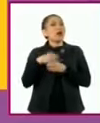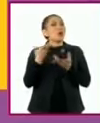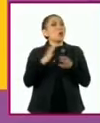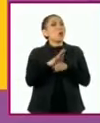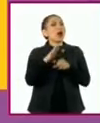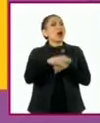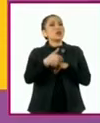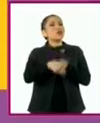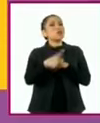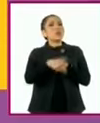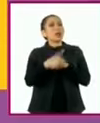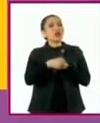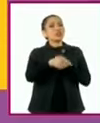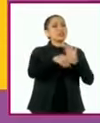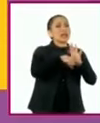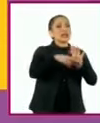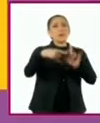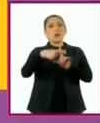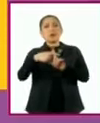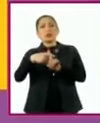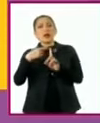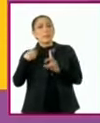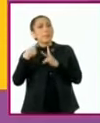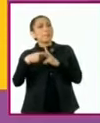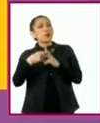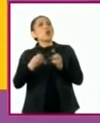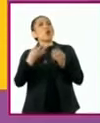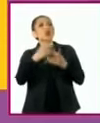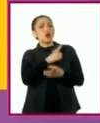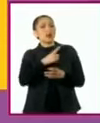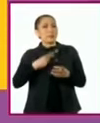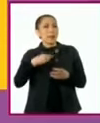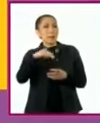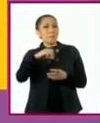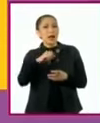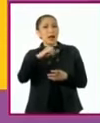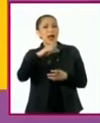negativos permite calcular la deuda de Mariana? Efectivamente,